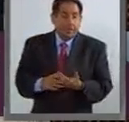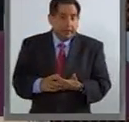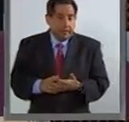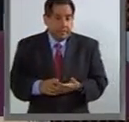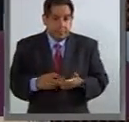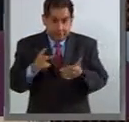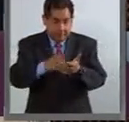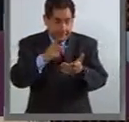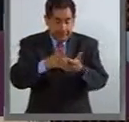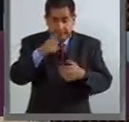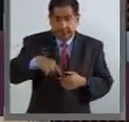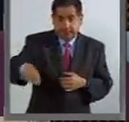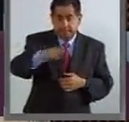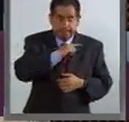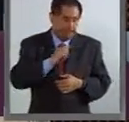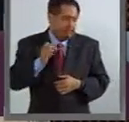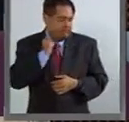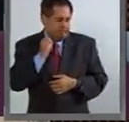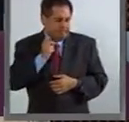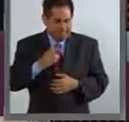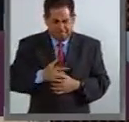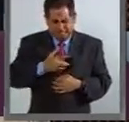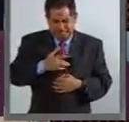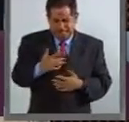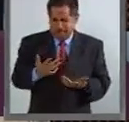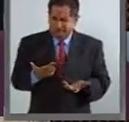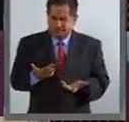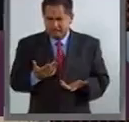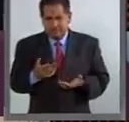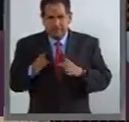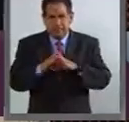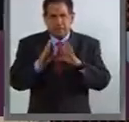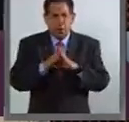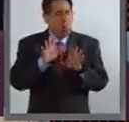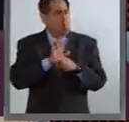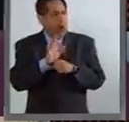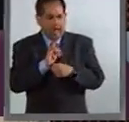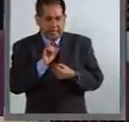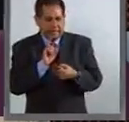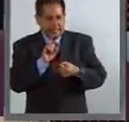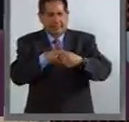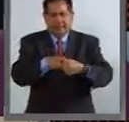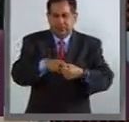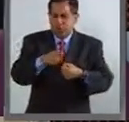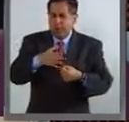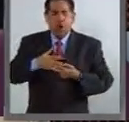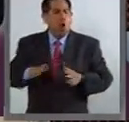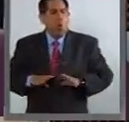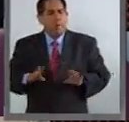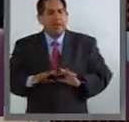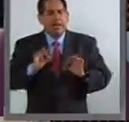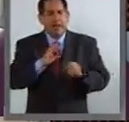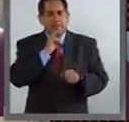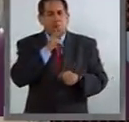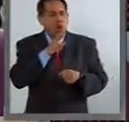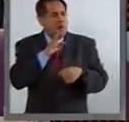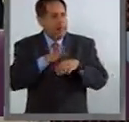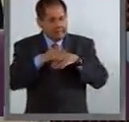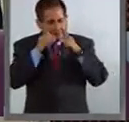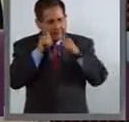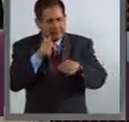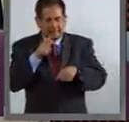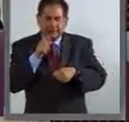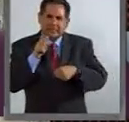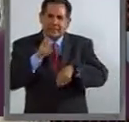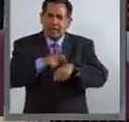como legisladores no nos preguntamos a qué red social me conviene invertirle